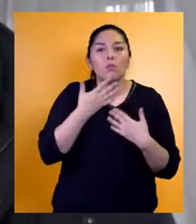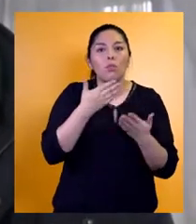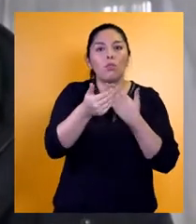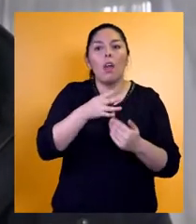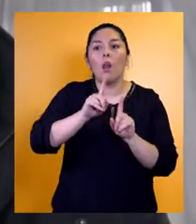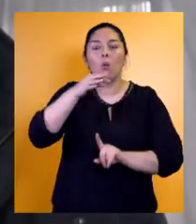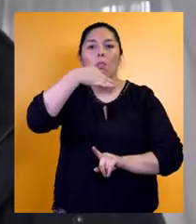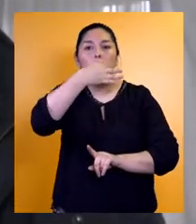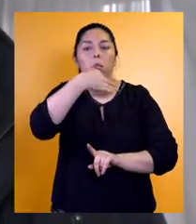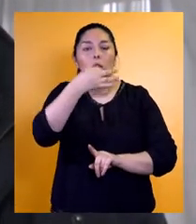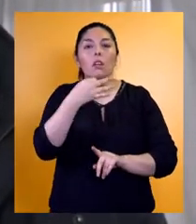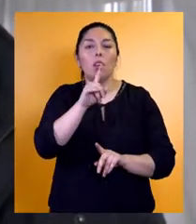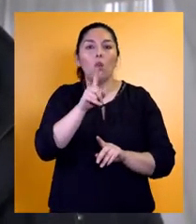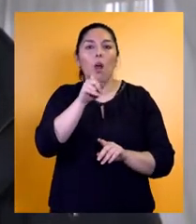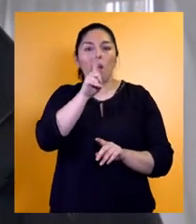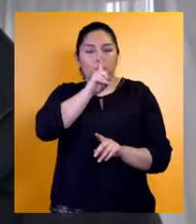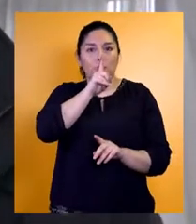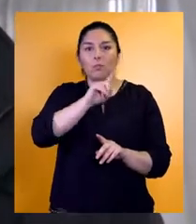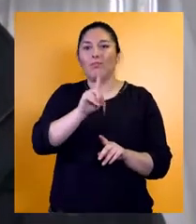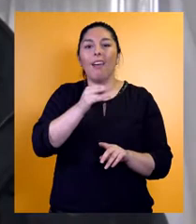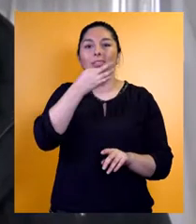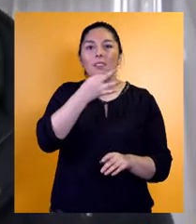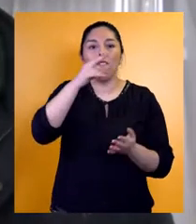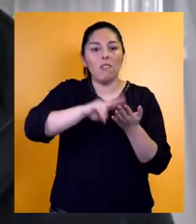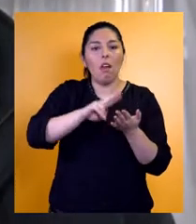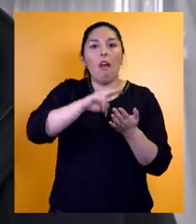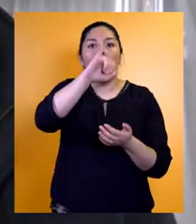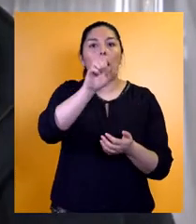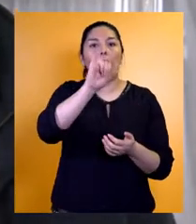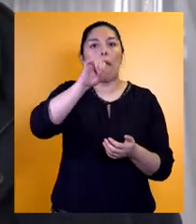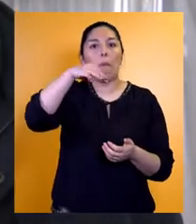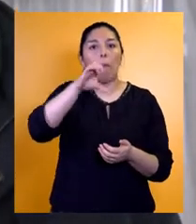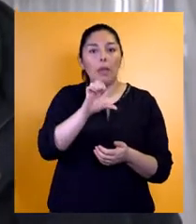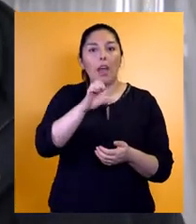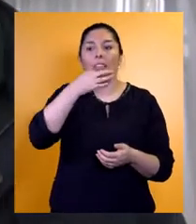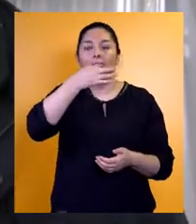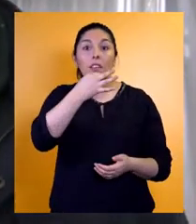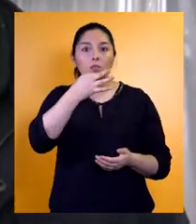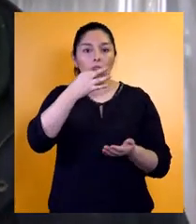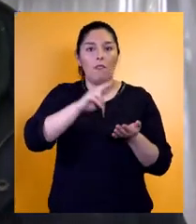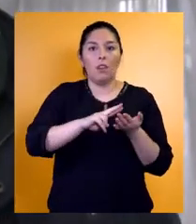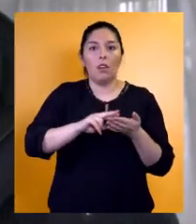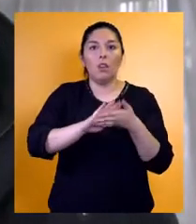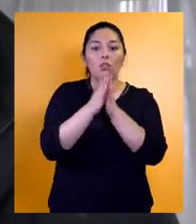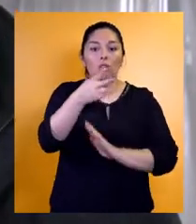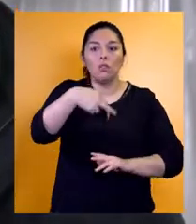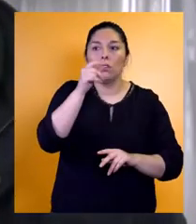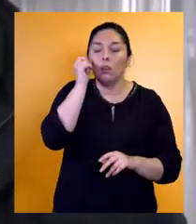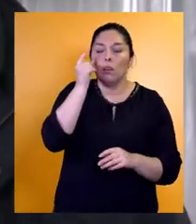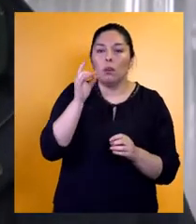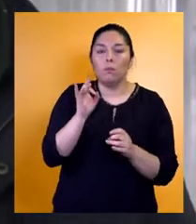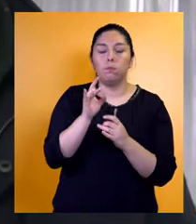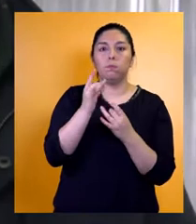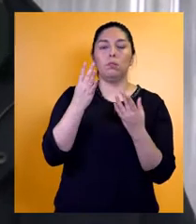relato sin censura de su verdad de Jaime Concha, que lo ha impactado